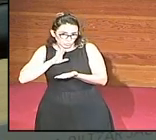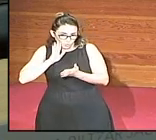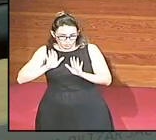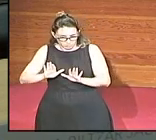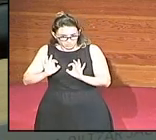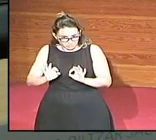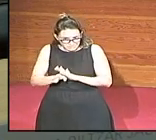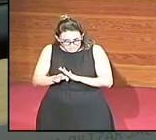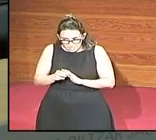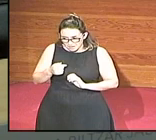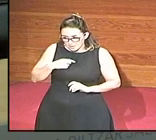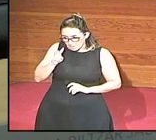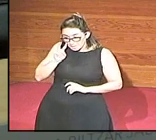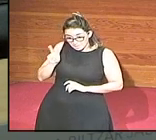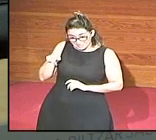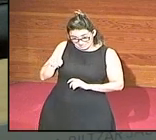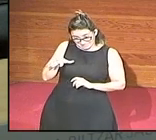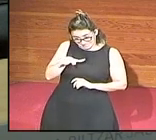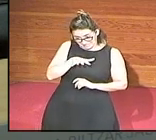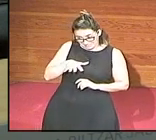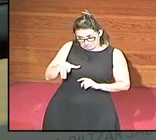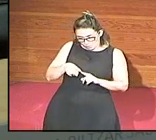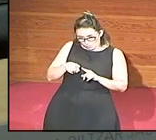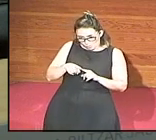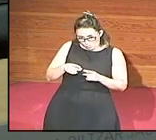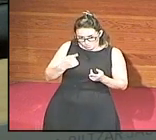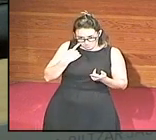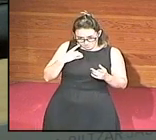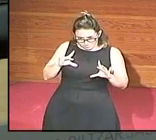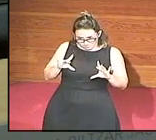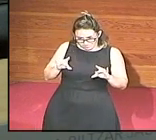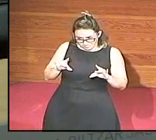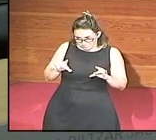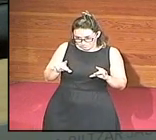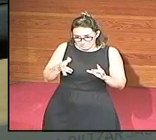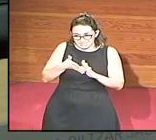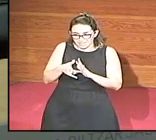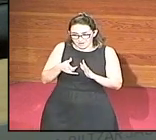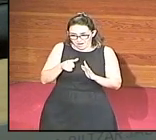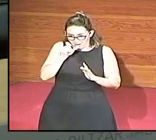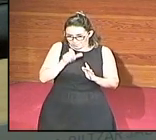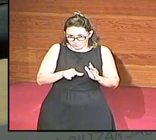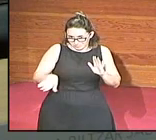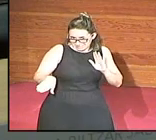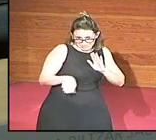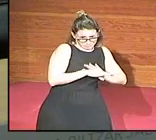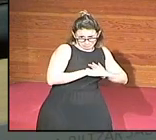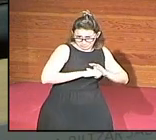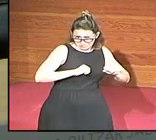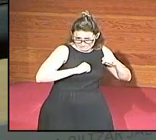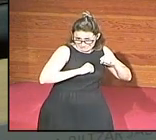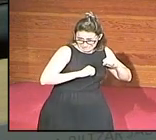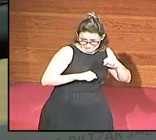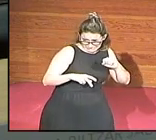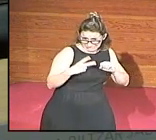A mí estas cosas, estas huellas de me he pirado a toda hostia, o sea,